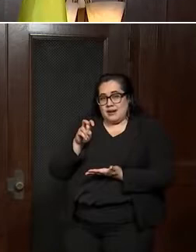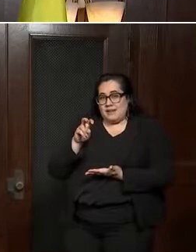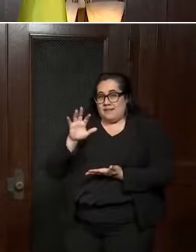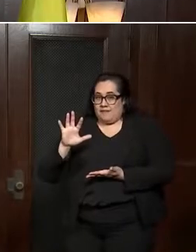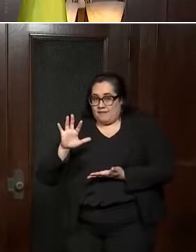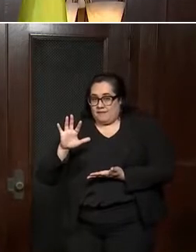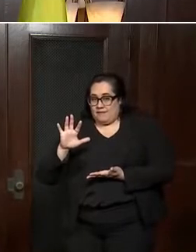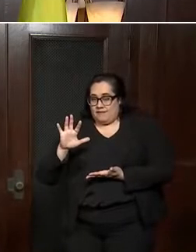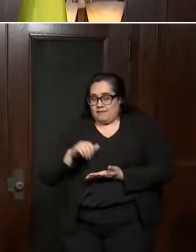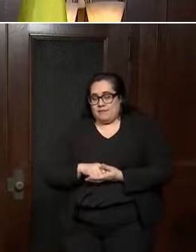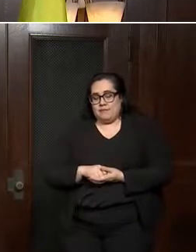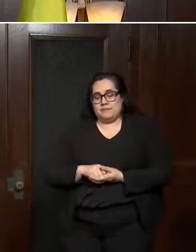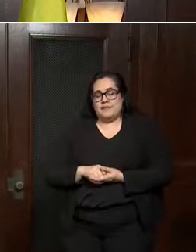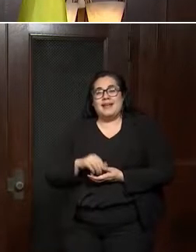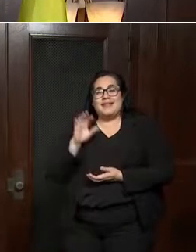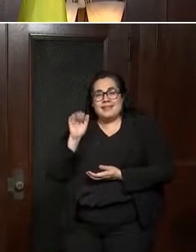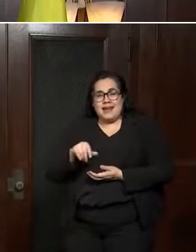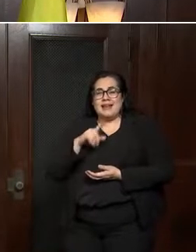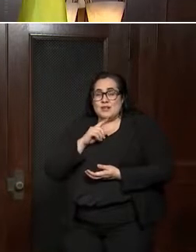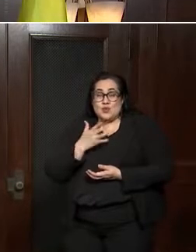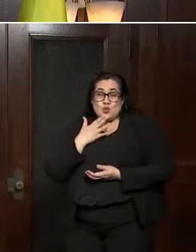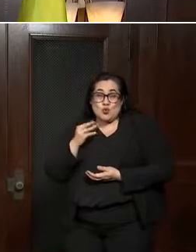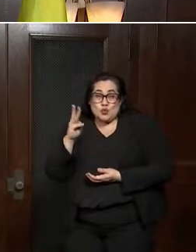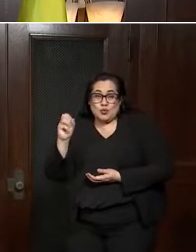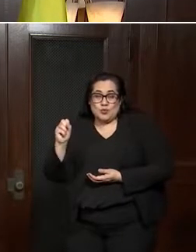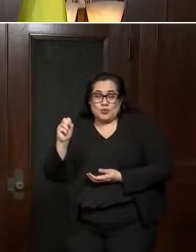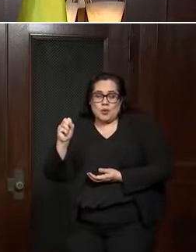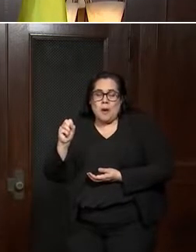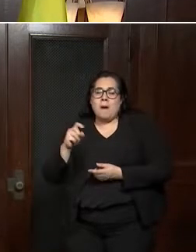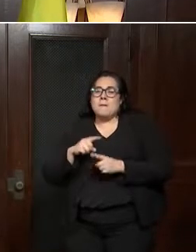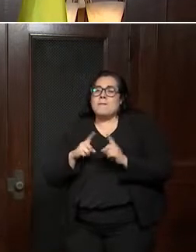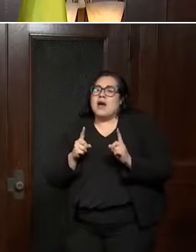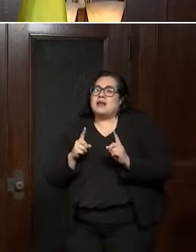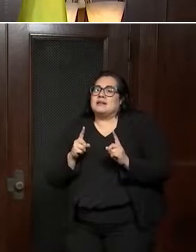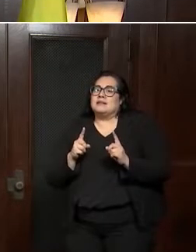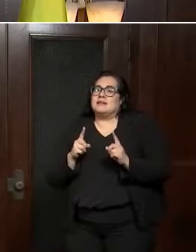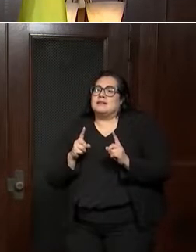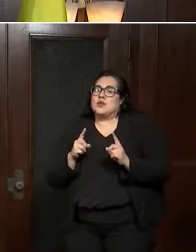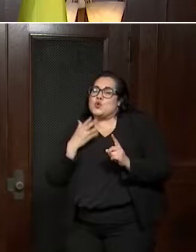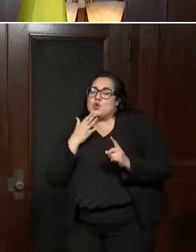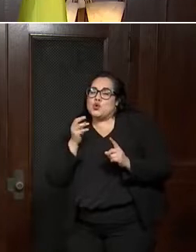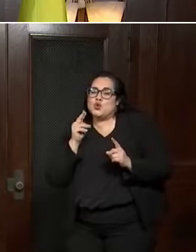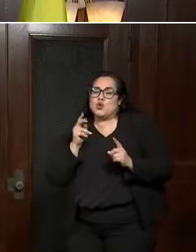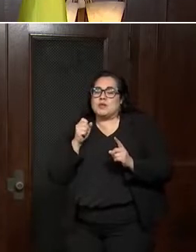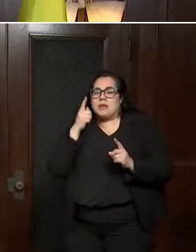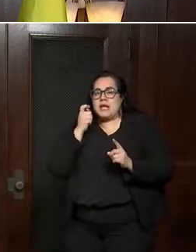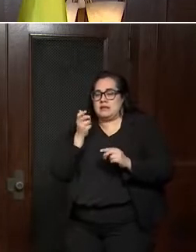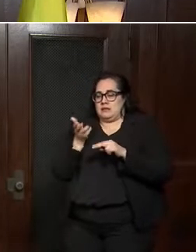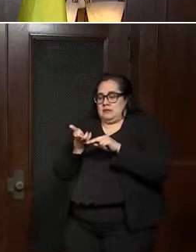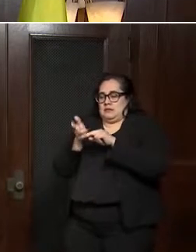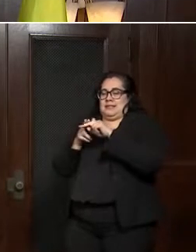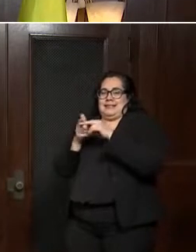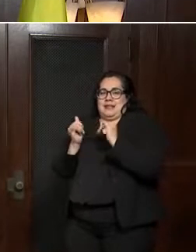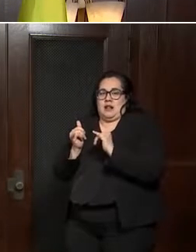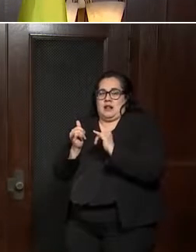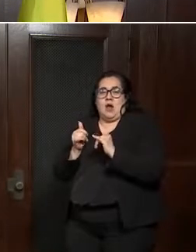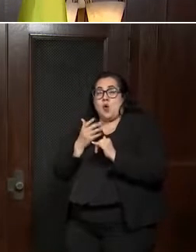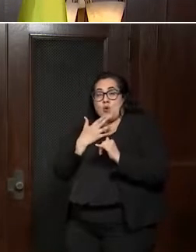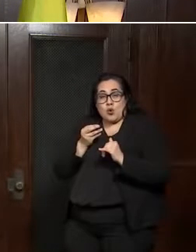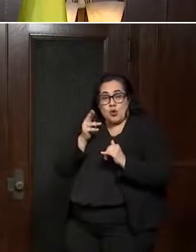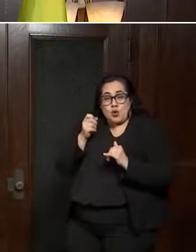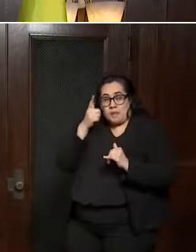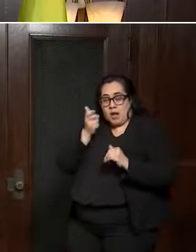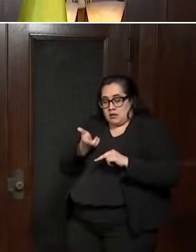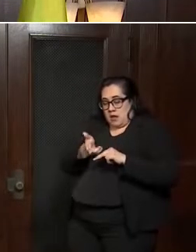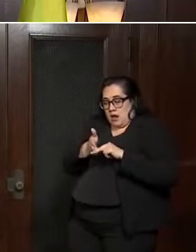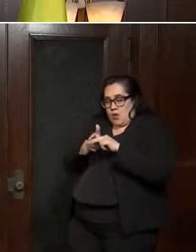4,205. Estas son buenas noticias, pero es un aumento. El rato de aumentación es